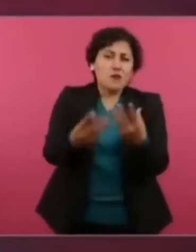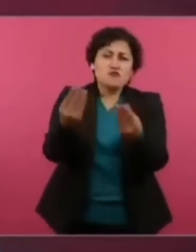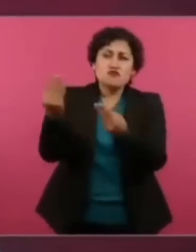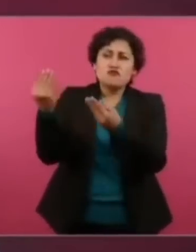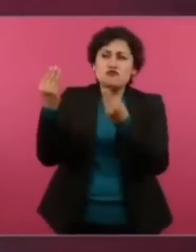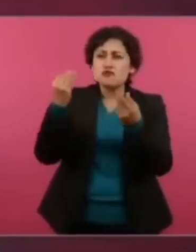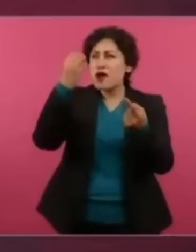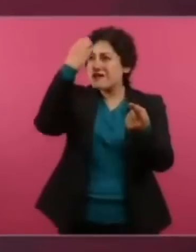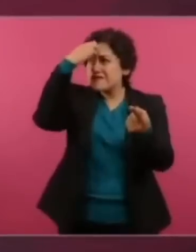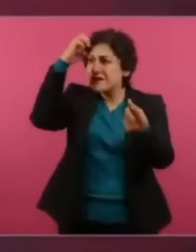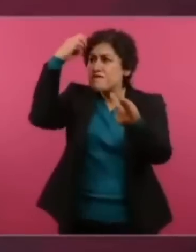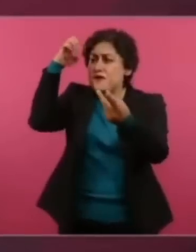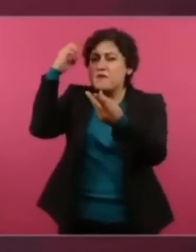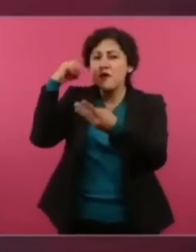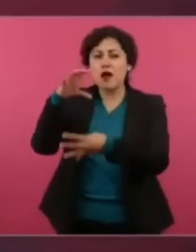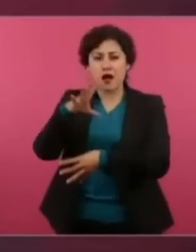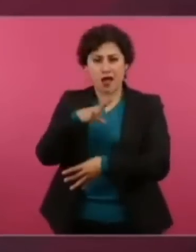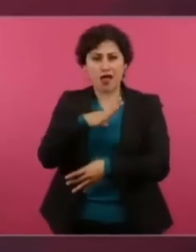Nosotros,